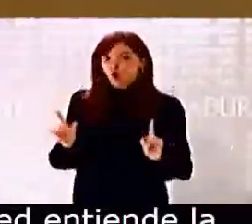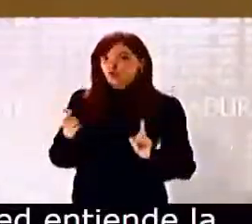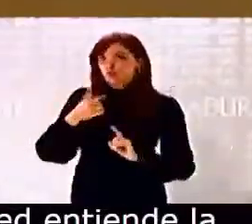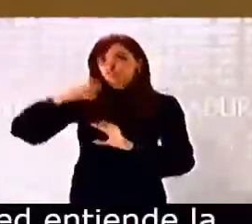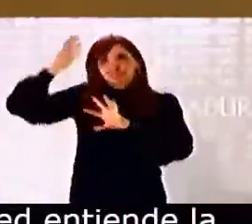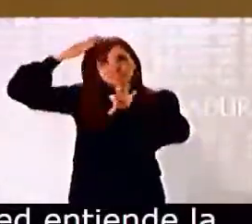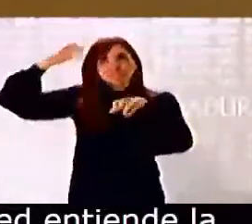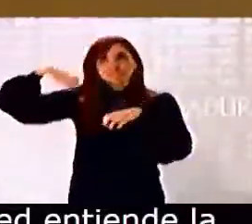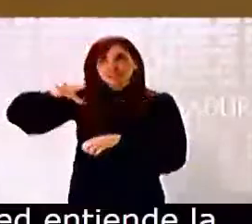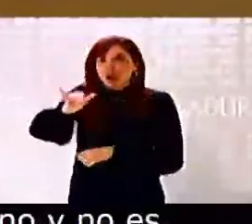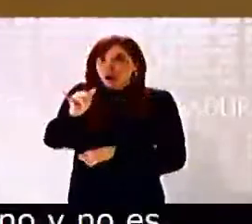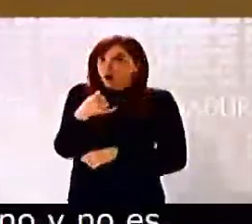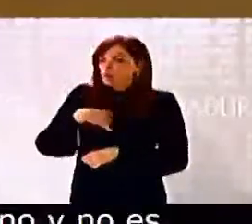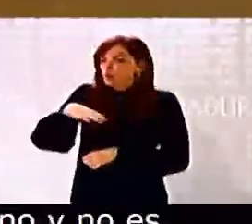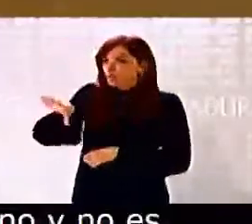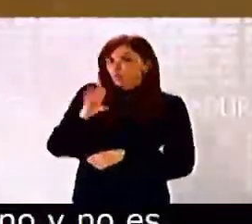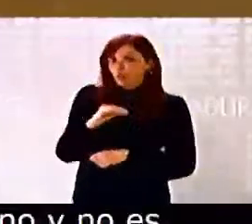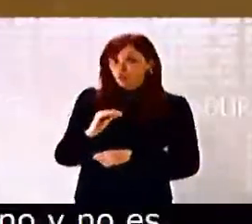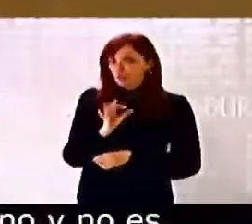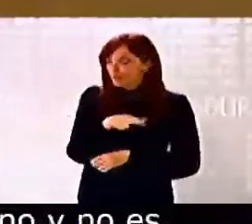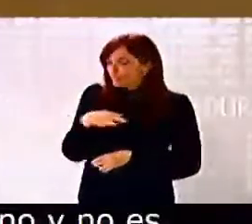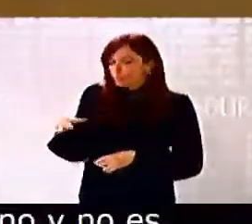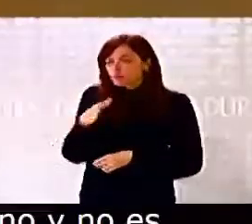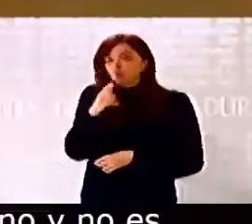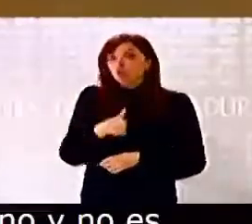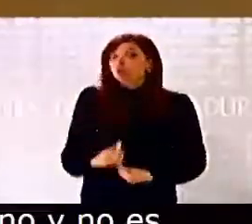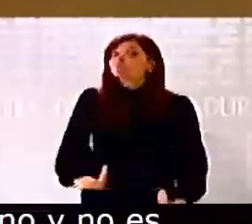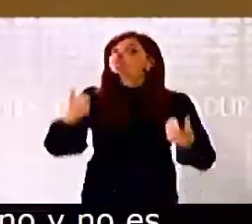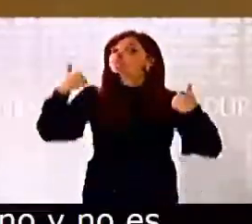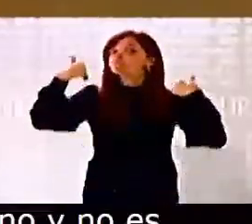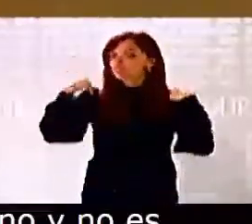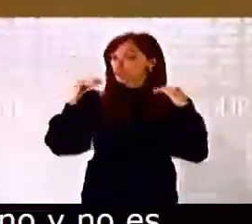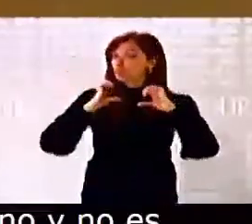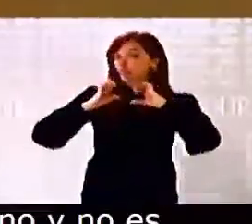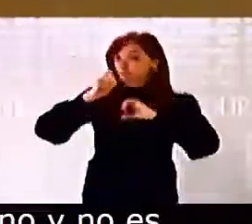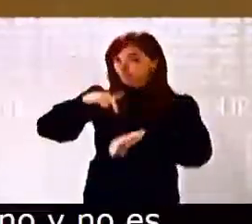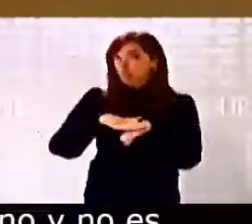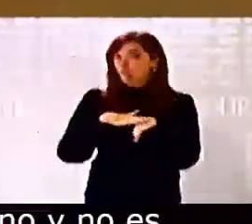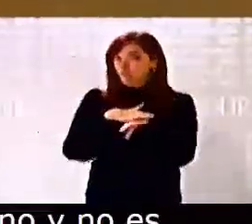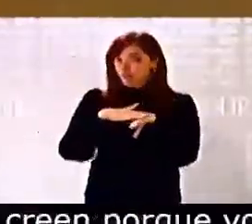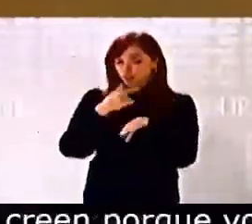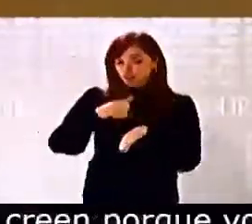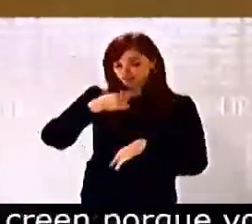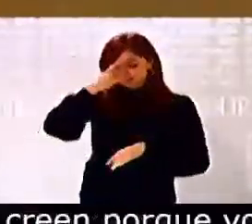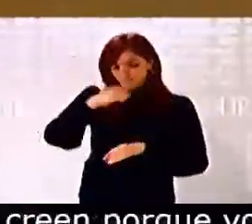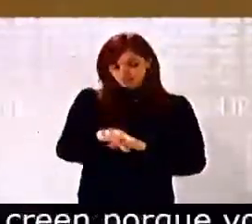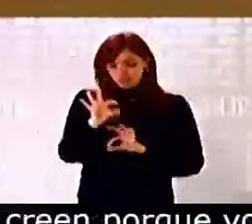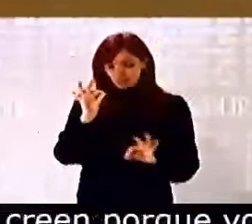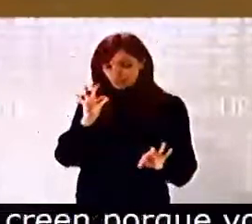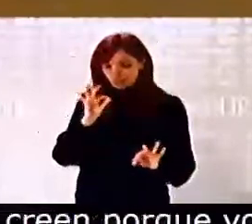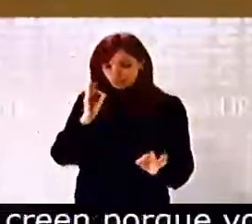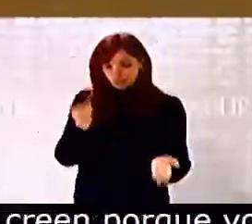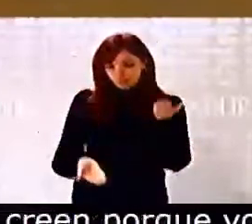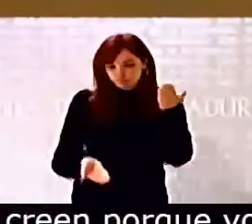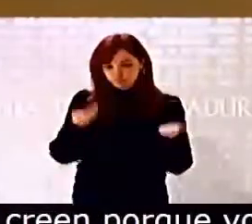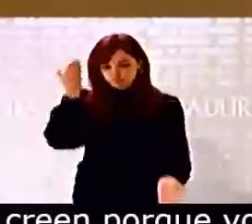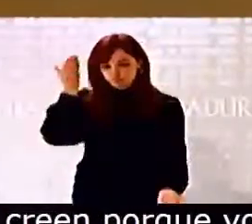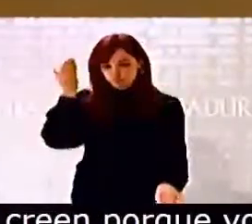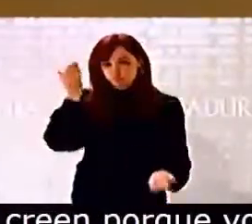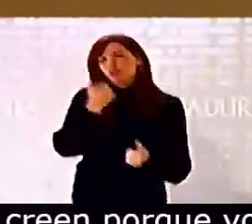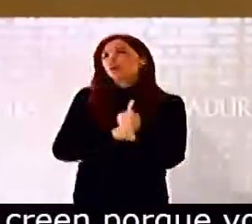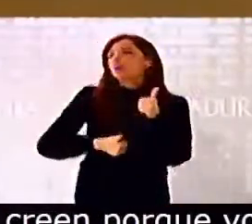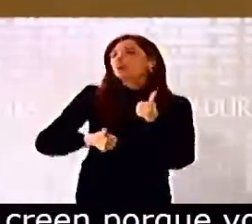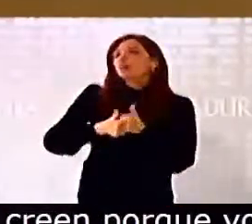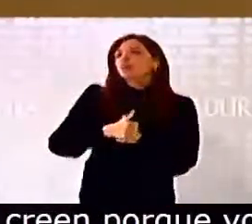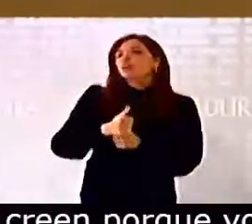más de lo que ustedes creen, porque yo soy la responsable de la comunicación de este Gobierno, y yo decido que es más importante y mejor